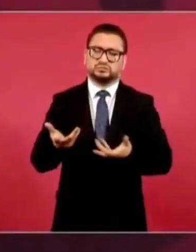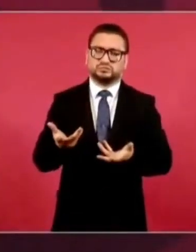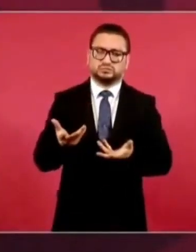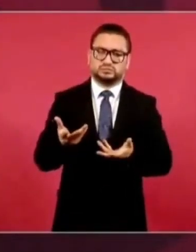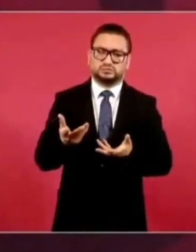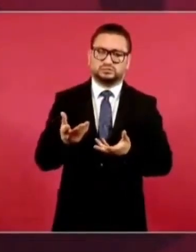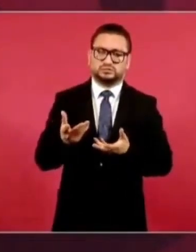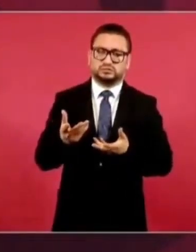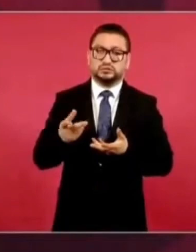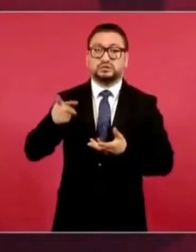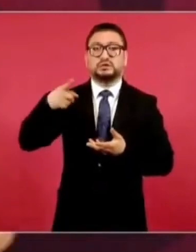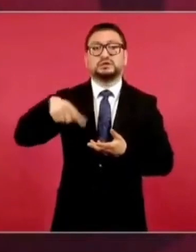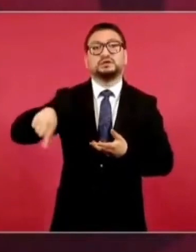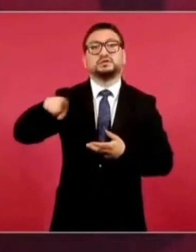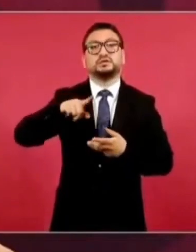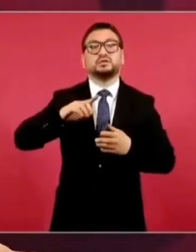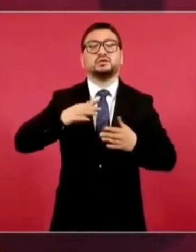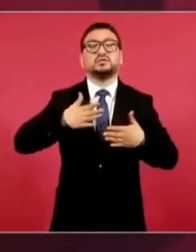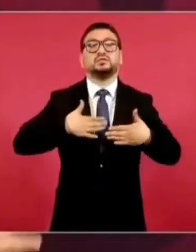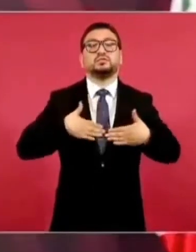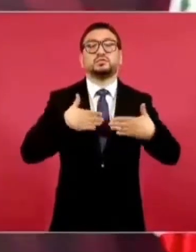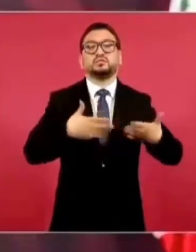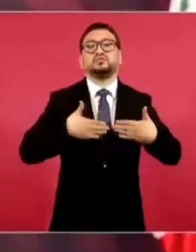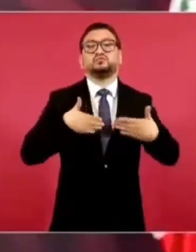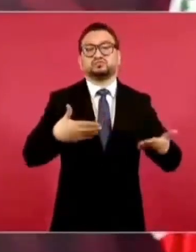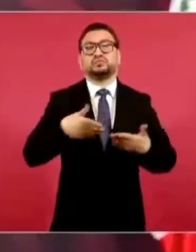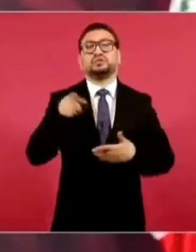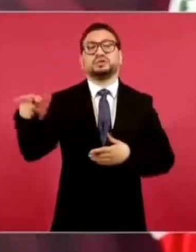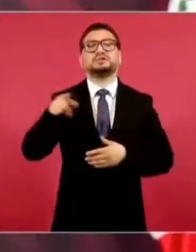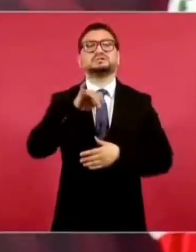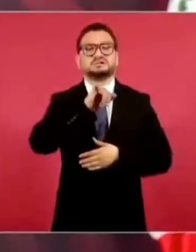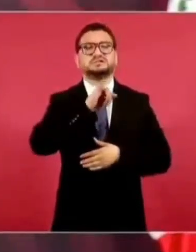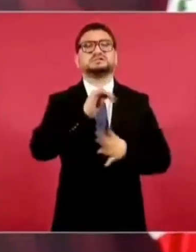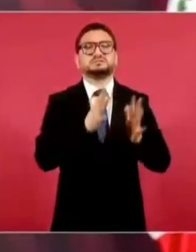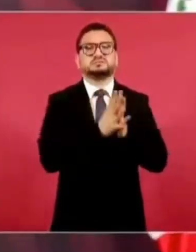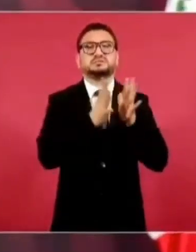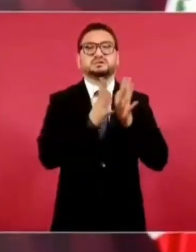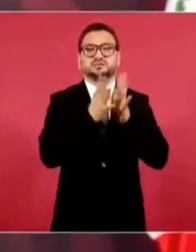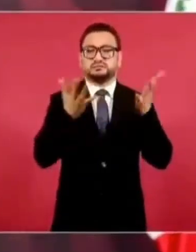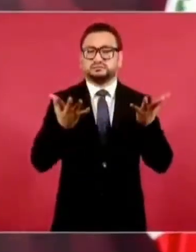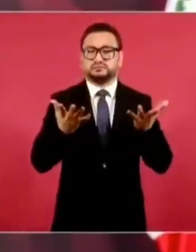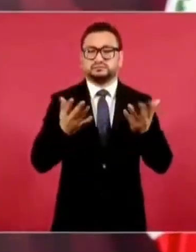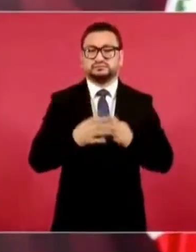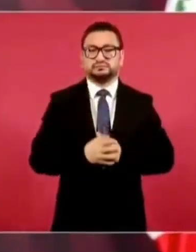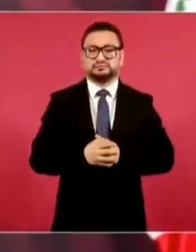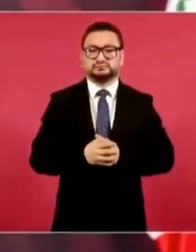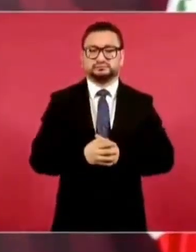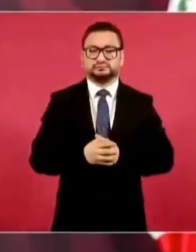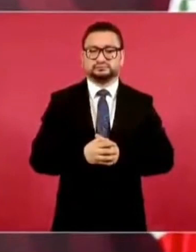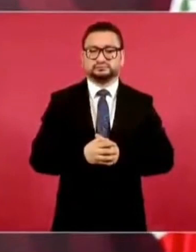y confiesan que sí habían participado.